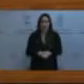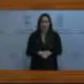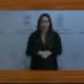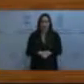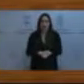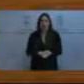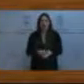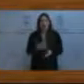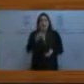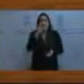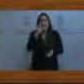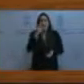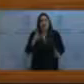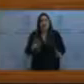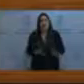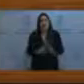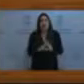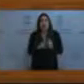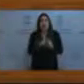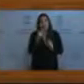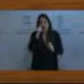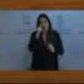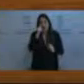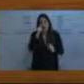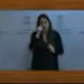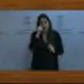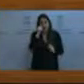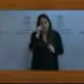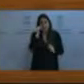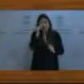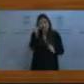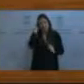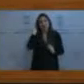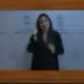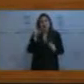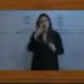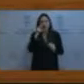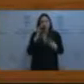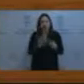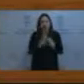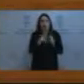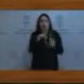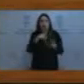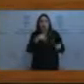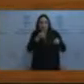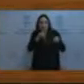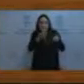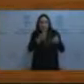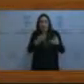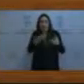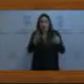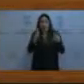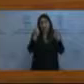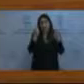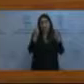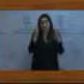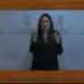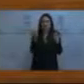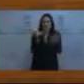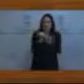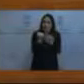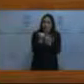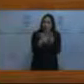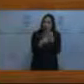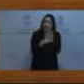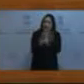Este interés social que intento trasladar aquí es el de por así decir, el trabajo, el desarrollo